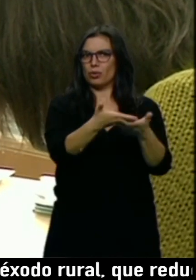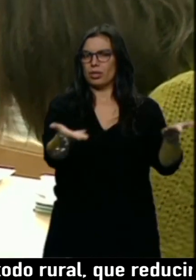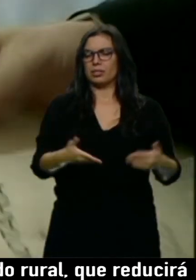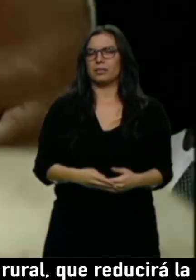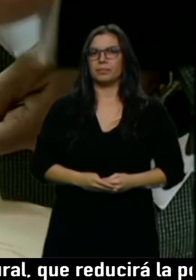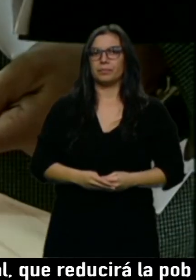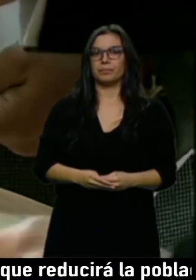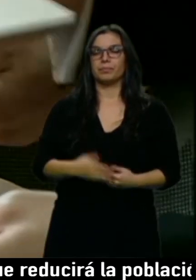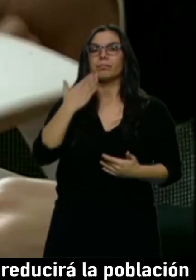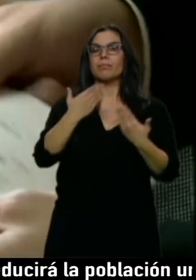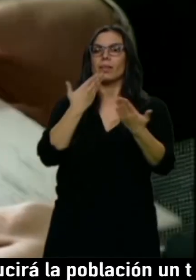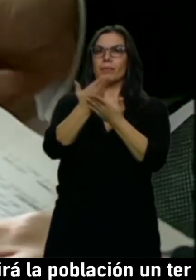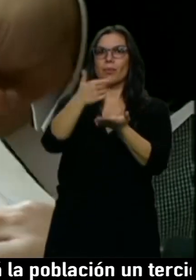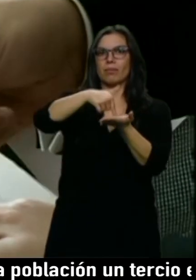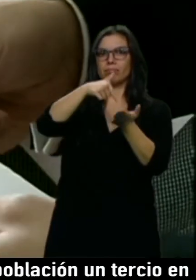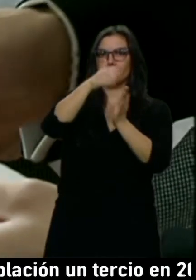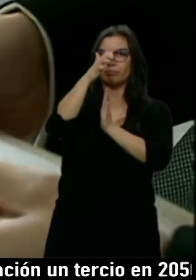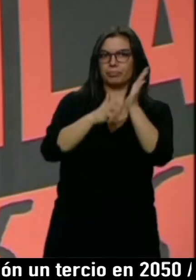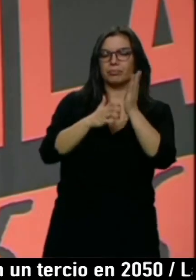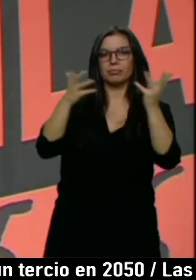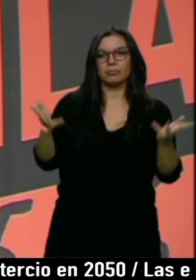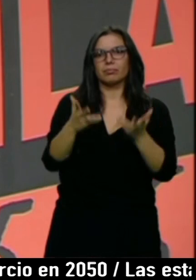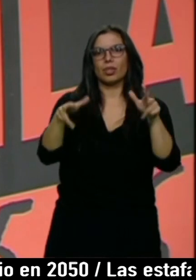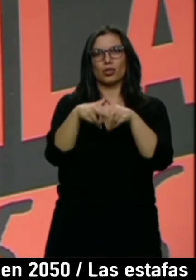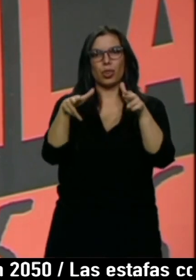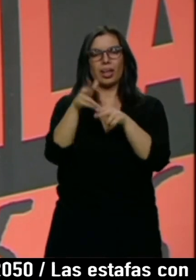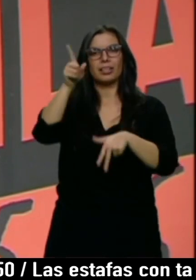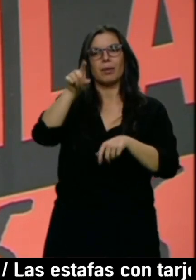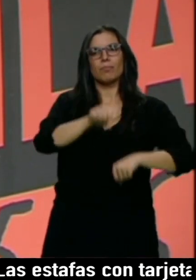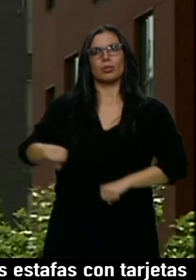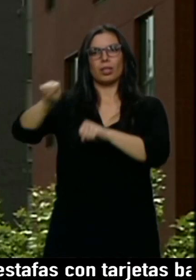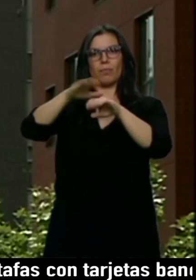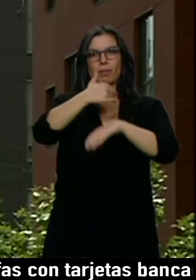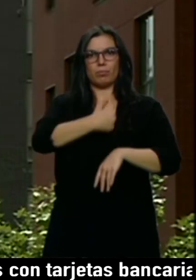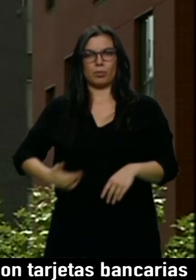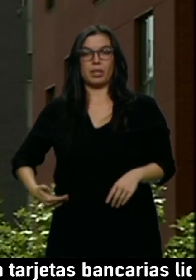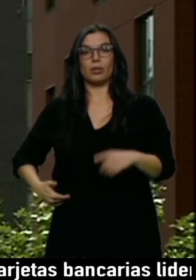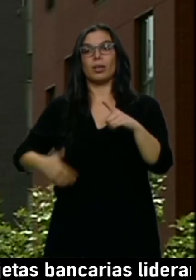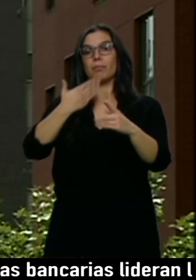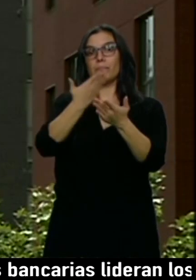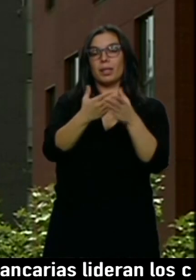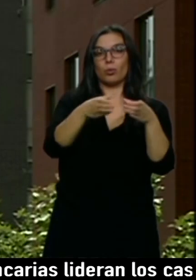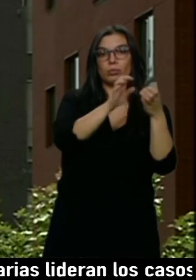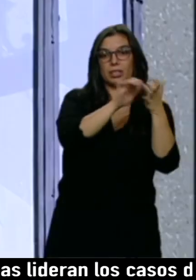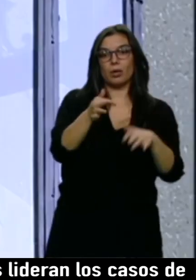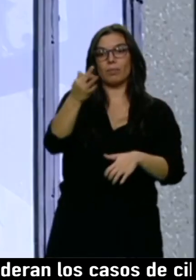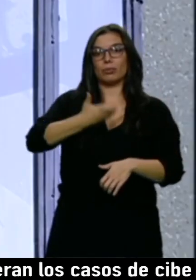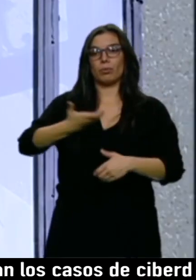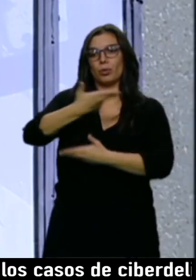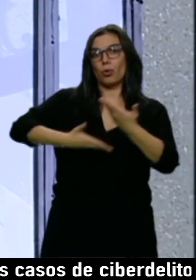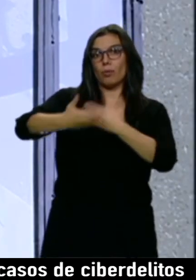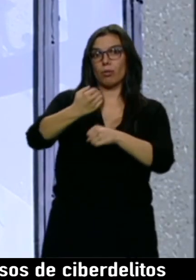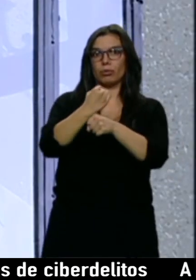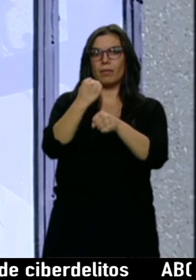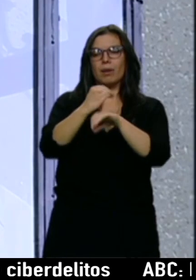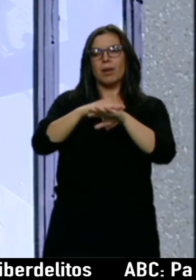por incentivos fiscales, sociales y de protección para el propietario y piden a la Junta y a los ayuntamientos que trabajen de la mano para facilitar